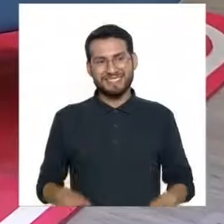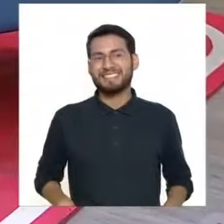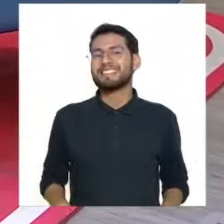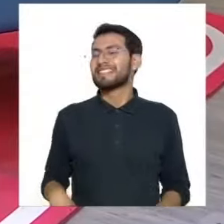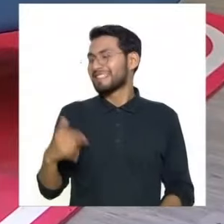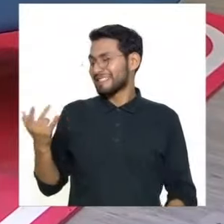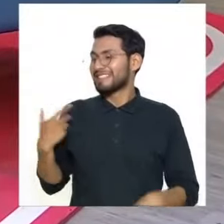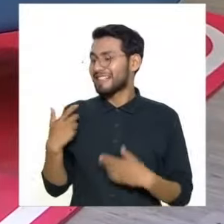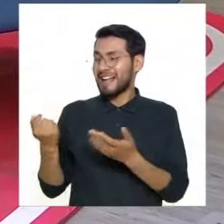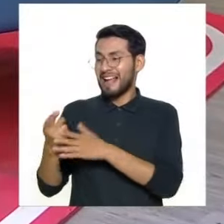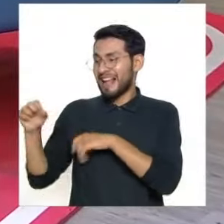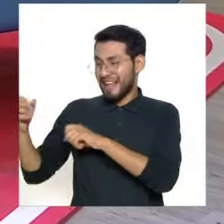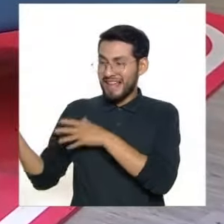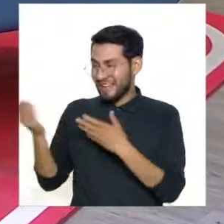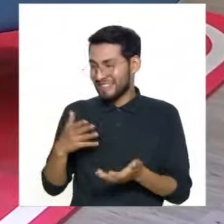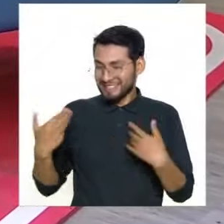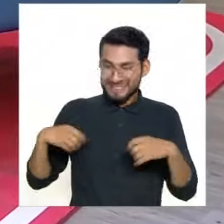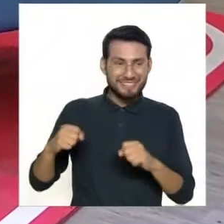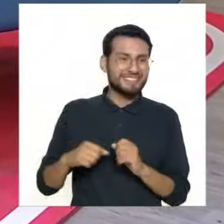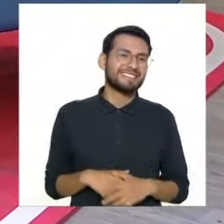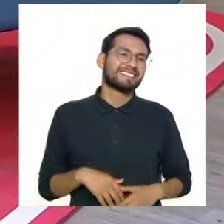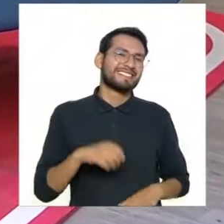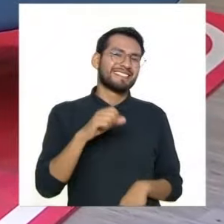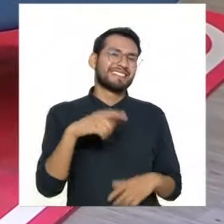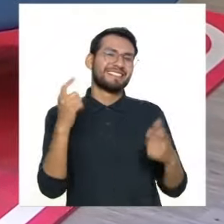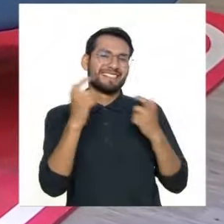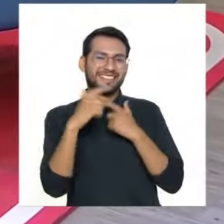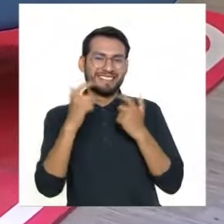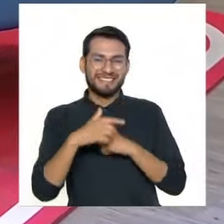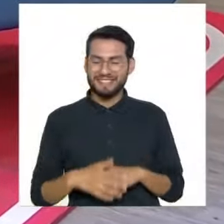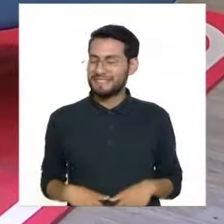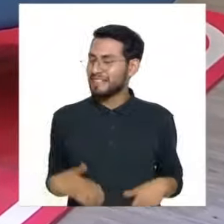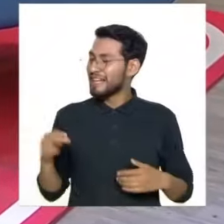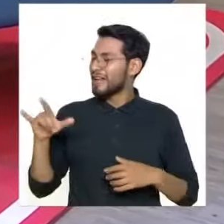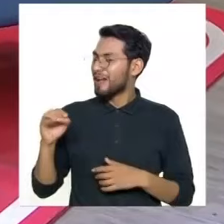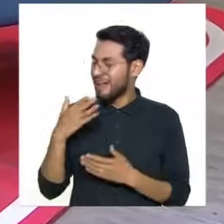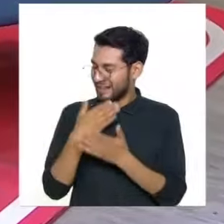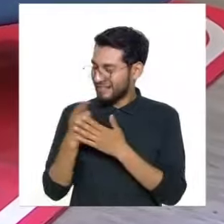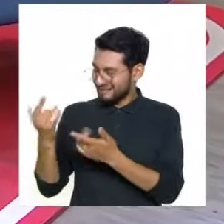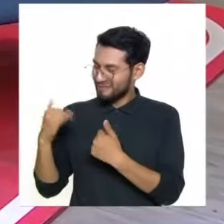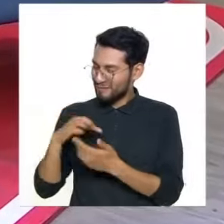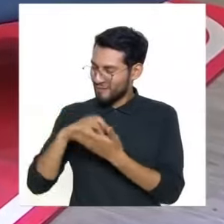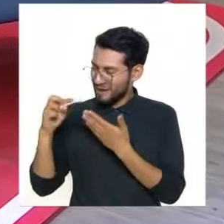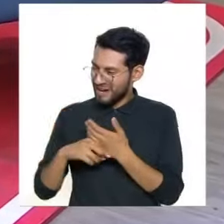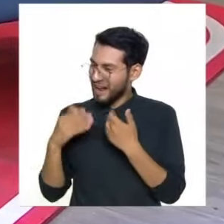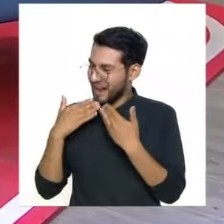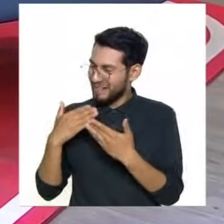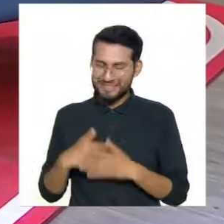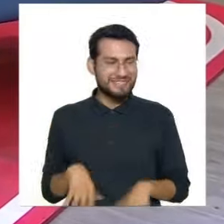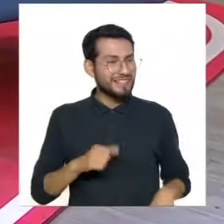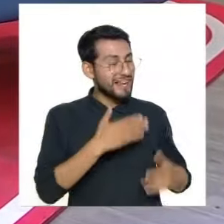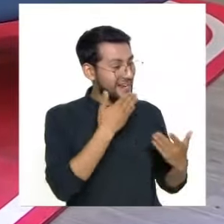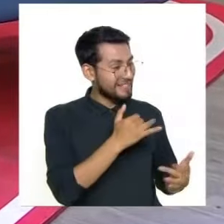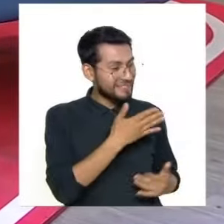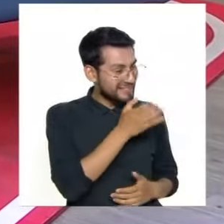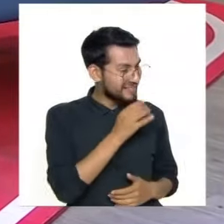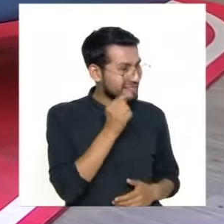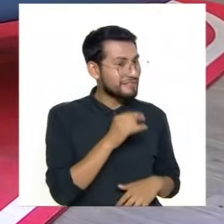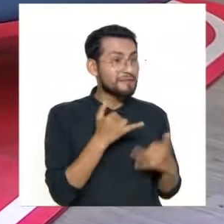ya estamos con los deliveries A qué hora llega Nilo un placer tenerte aquí en el programa Muchísimas gracias muchas gracias muchas gracias